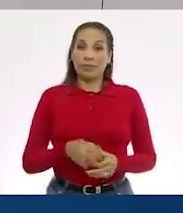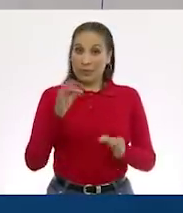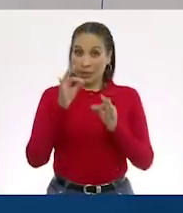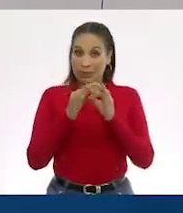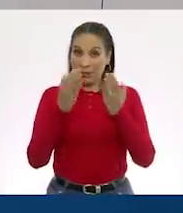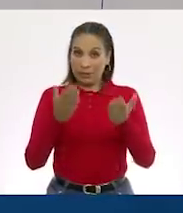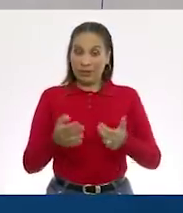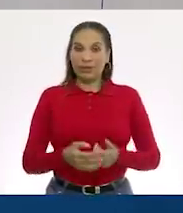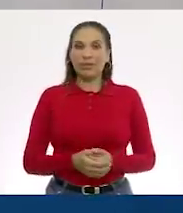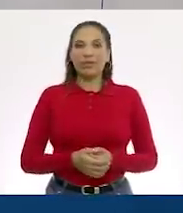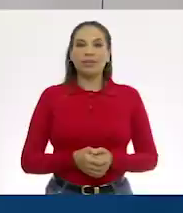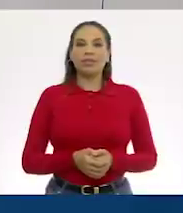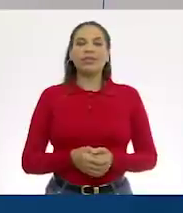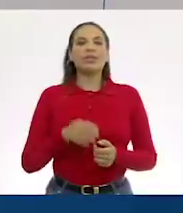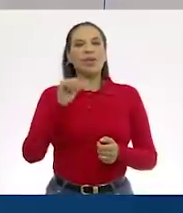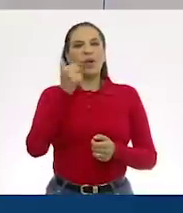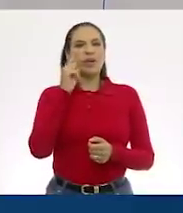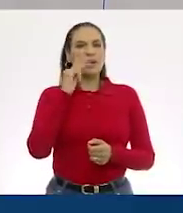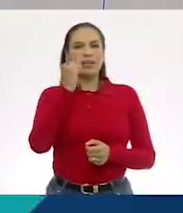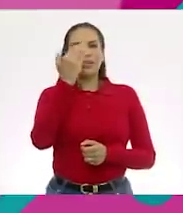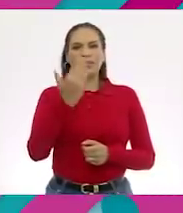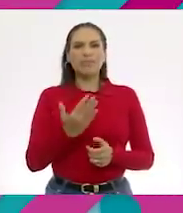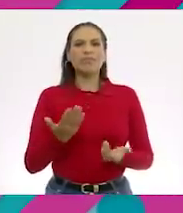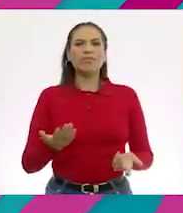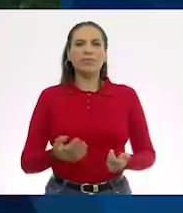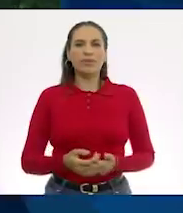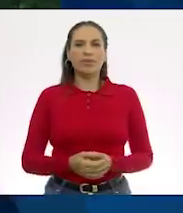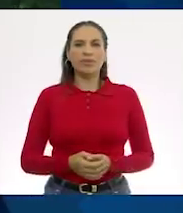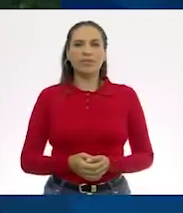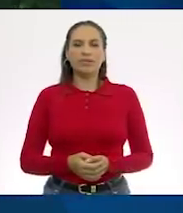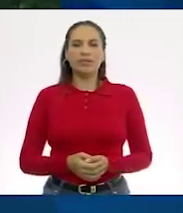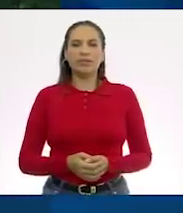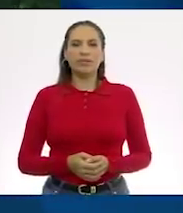¿Listos? Aquí vamos con otras imágenes.